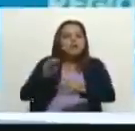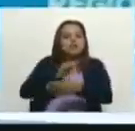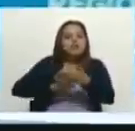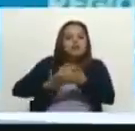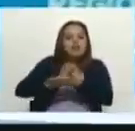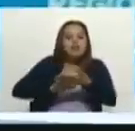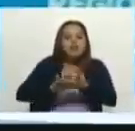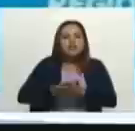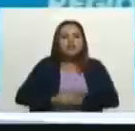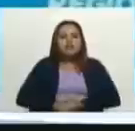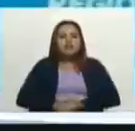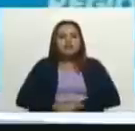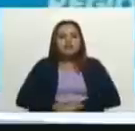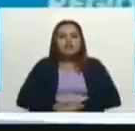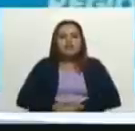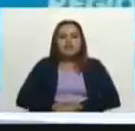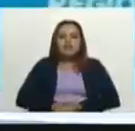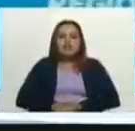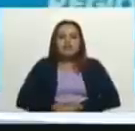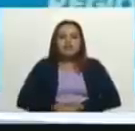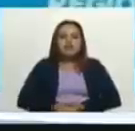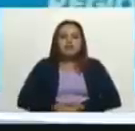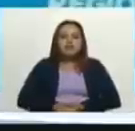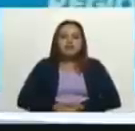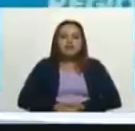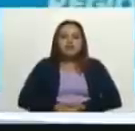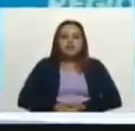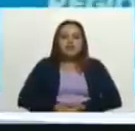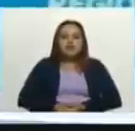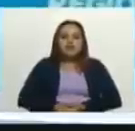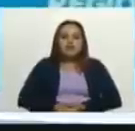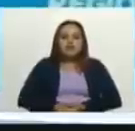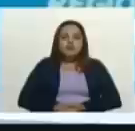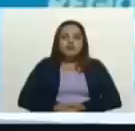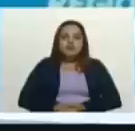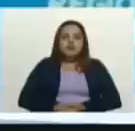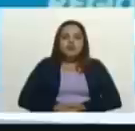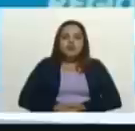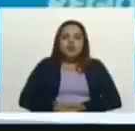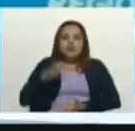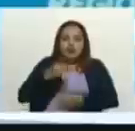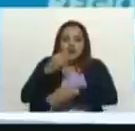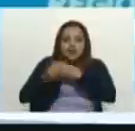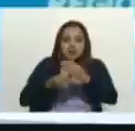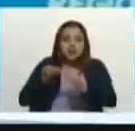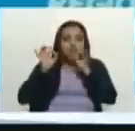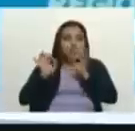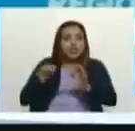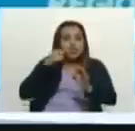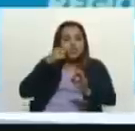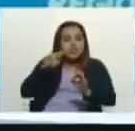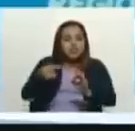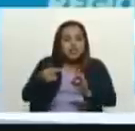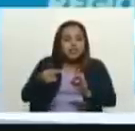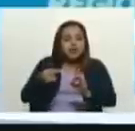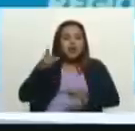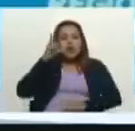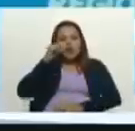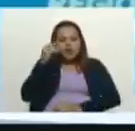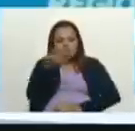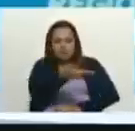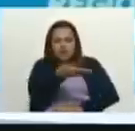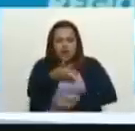soluciones, resultados. Y hay que hacer exactamente lo que estaba diciendo Miguel Leonardo.